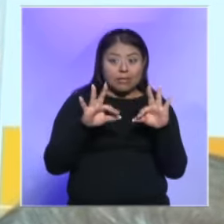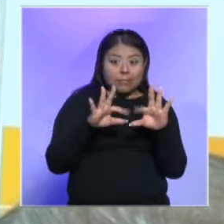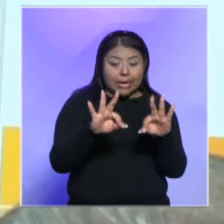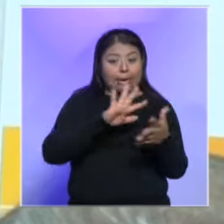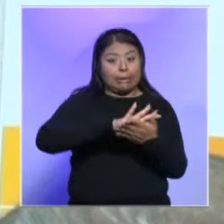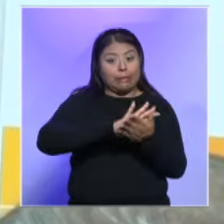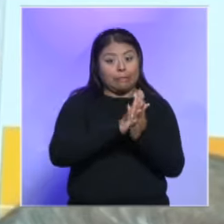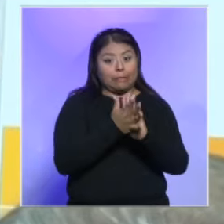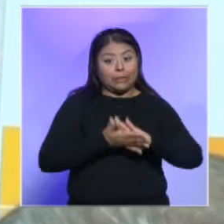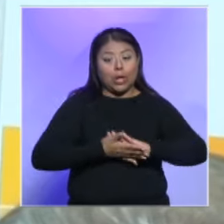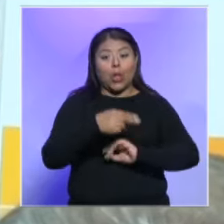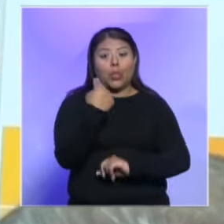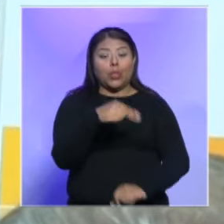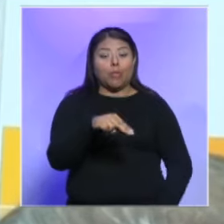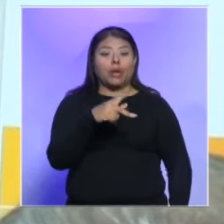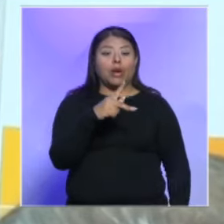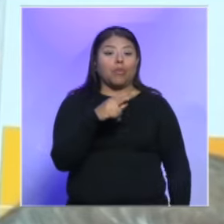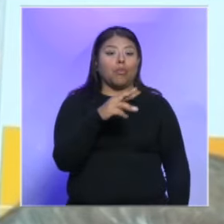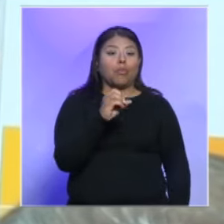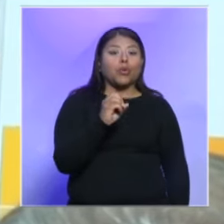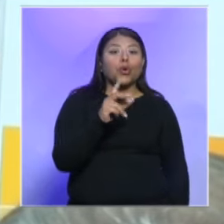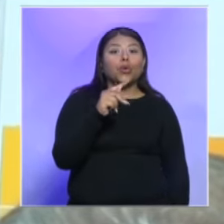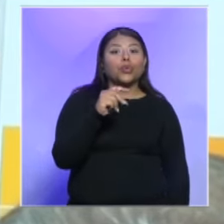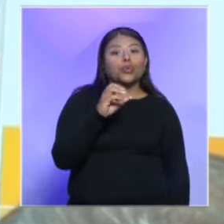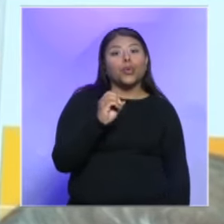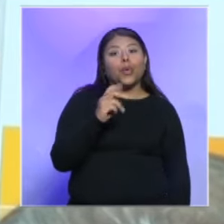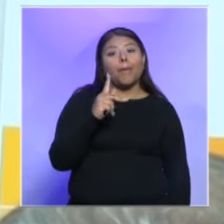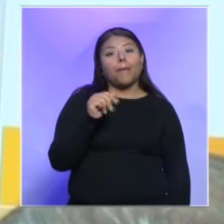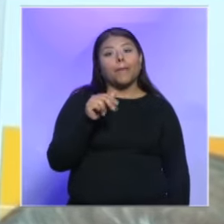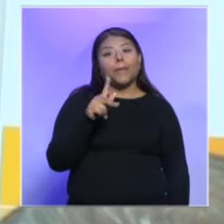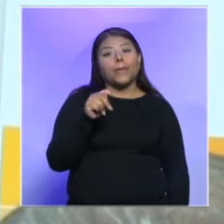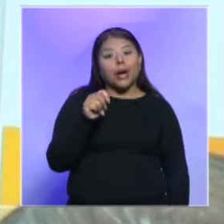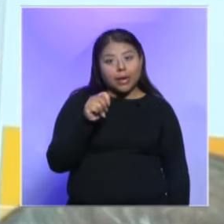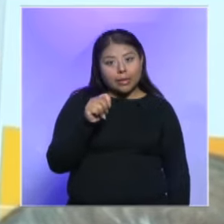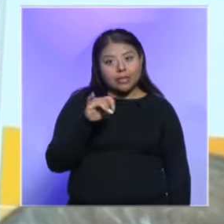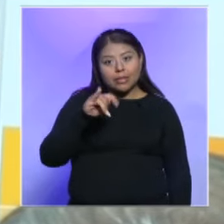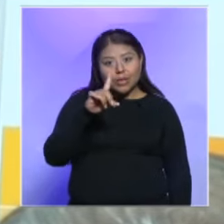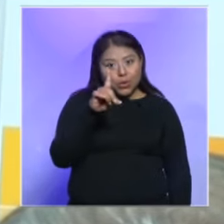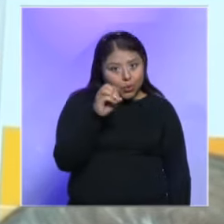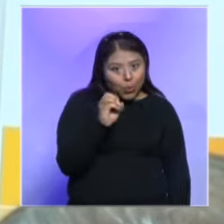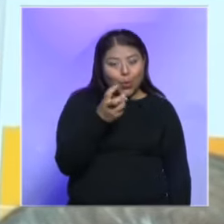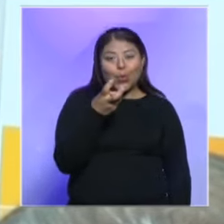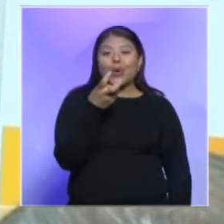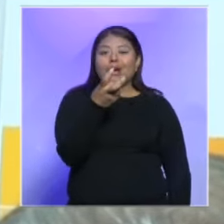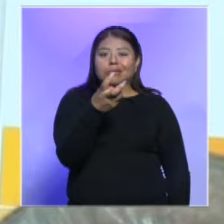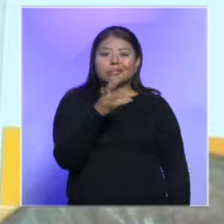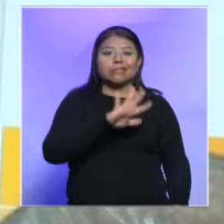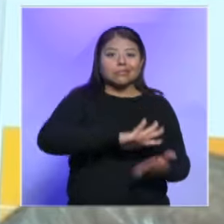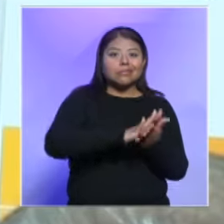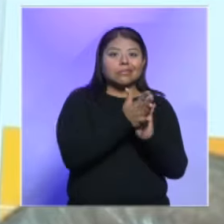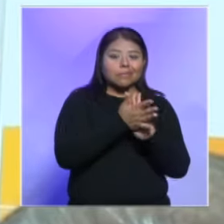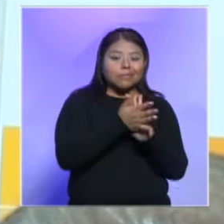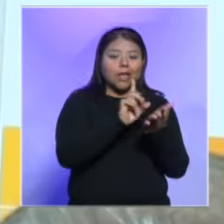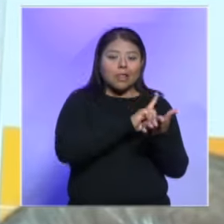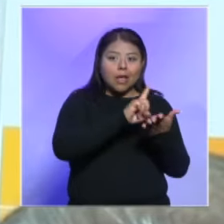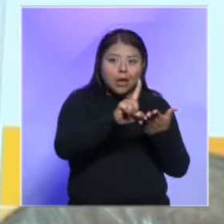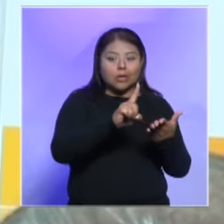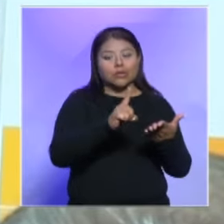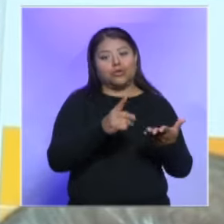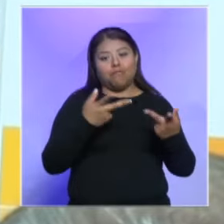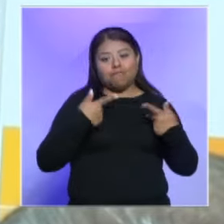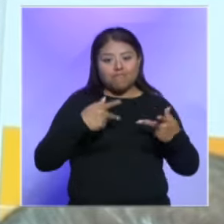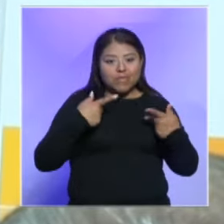protopartidos, puesto que sientan estas bases de respaldo ciudadano, de derechos y obligaciones, así como de prerrogativas, y que pueden